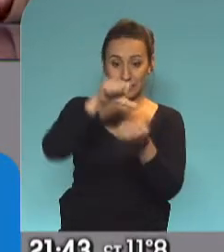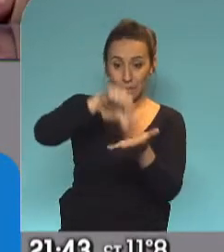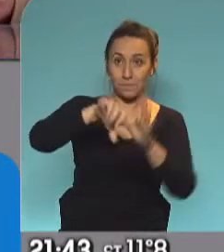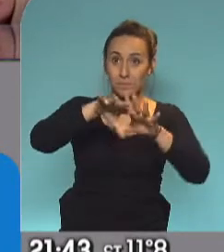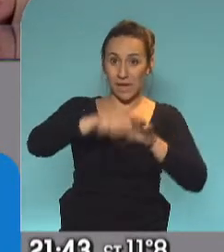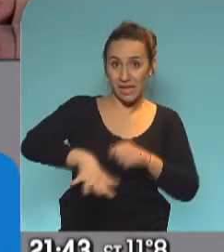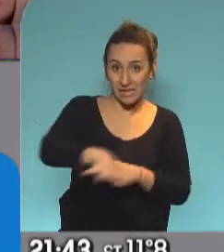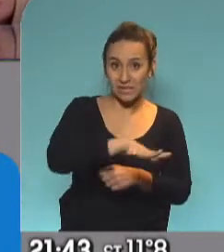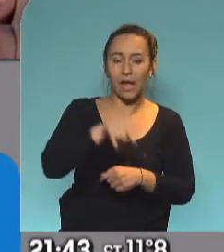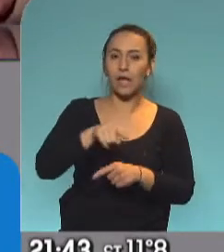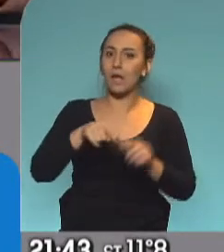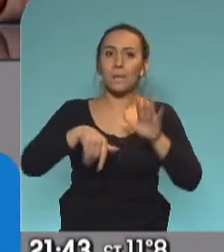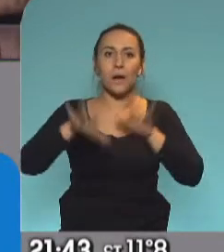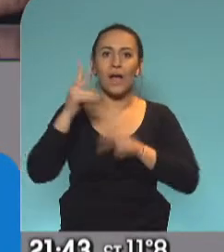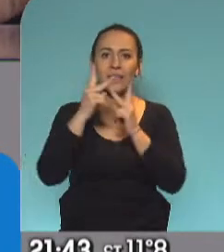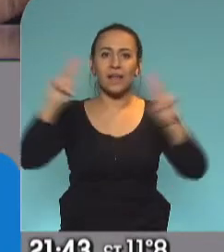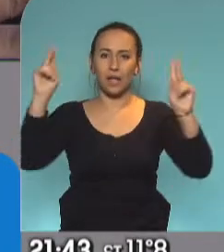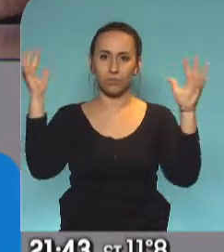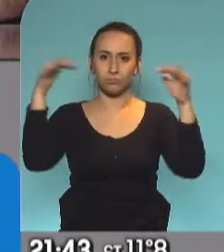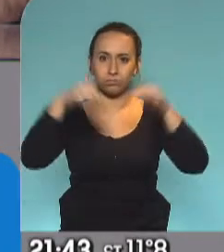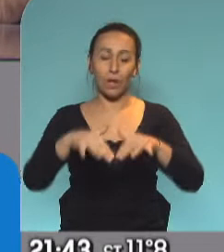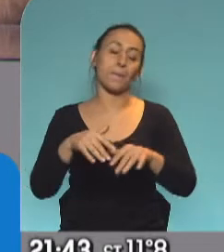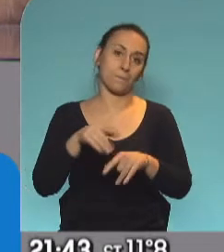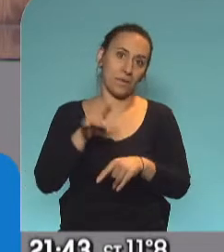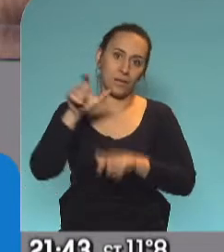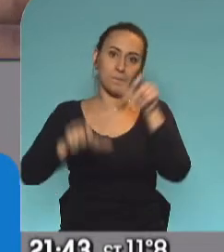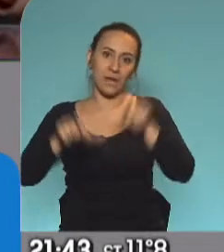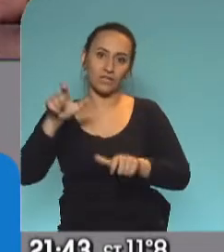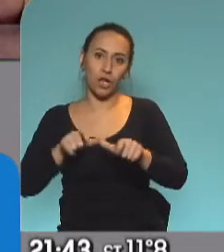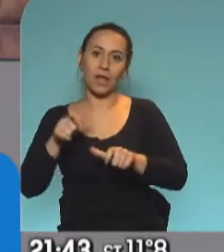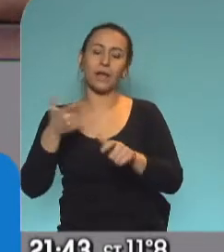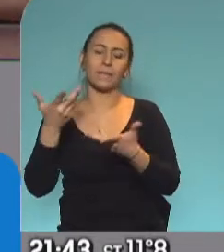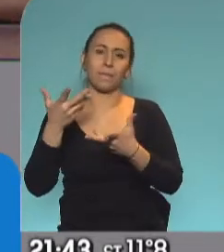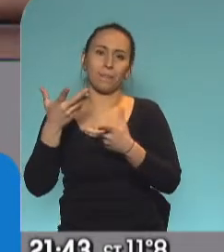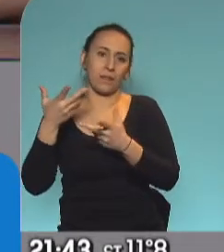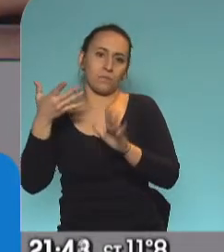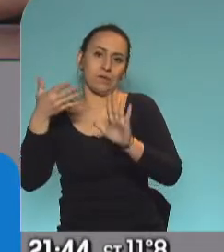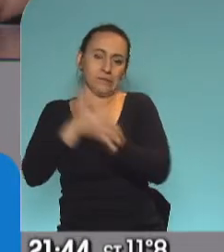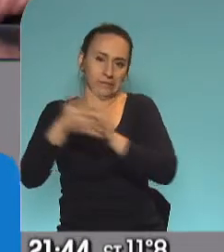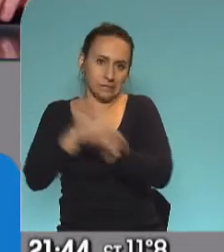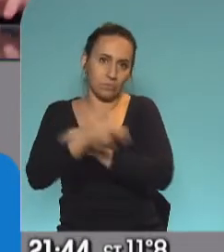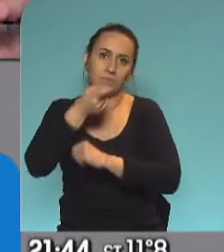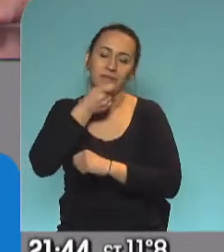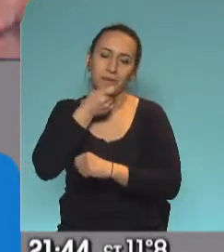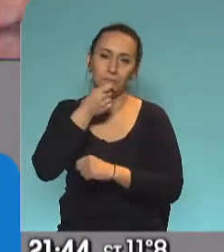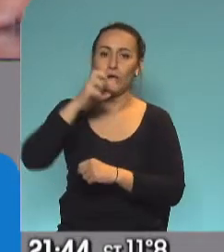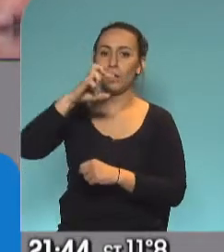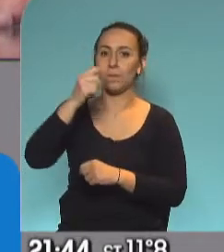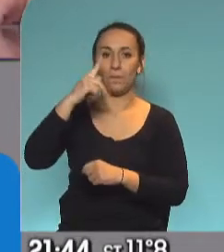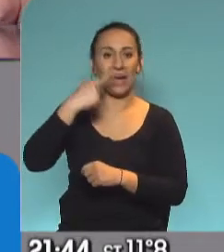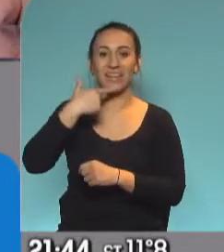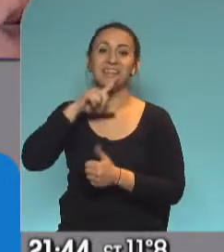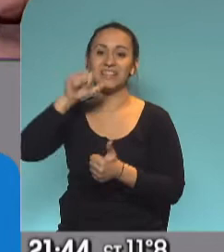llegan principalmente los migrantes y sobre todo los refugiados en condiciones realmente paupérrimas, que vienen de Pakistán, también de Siria